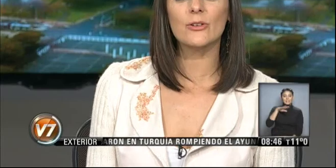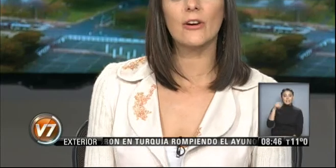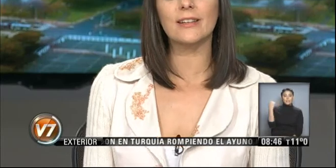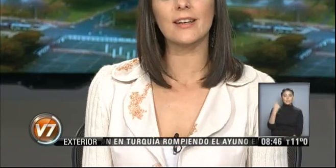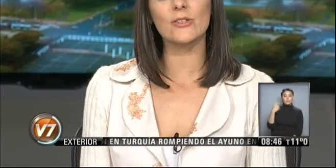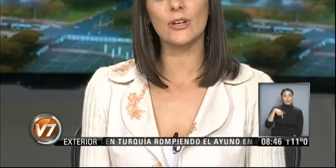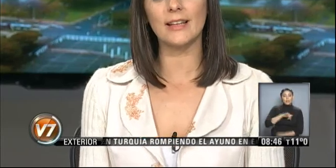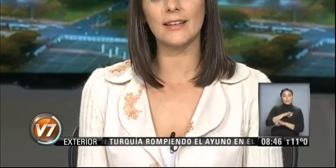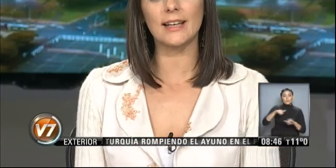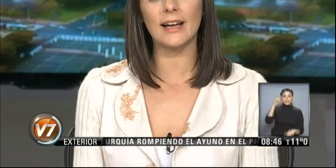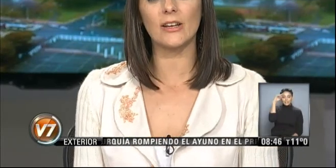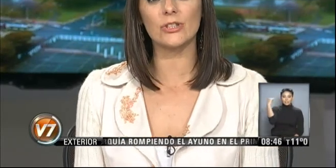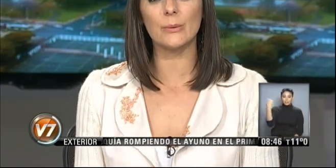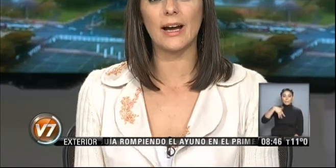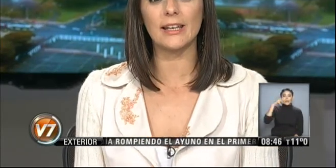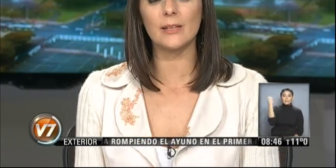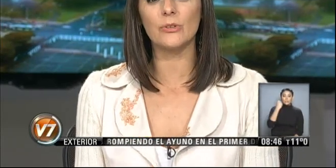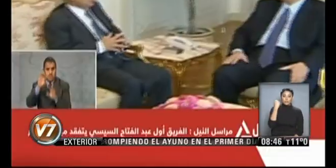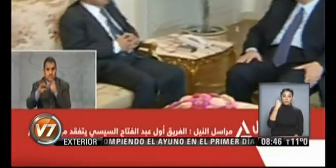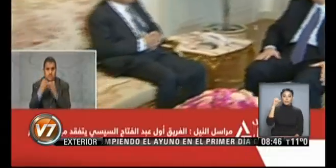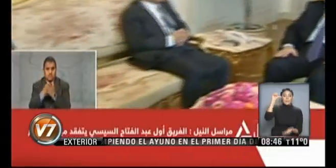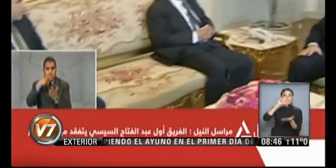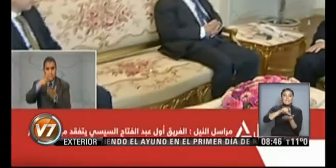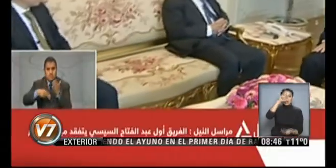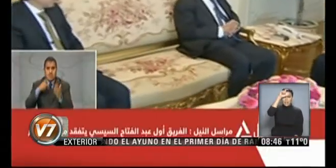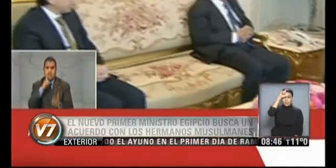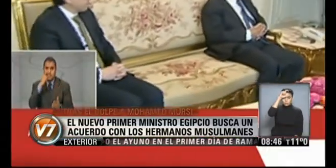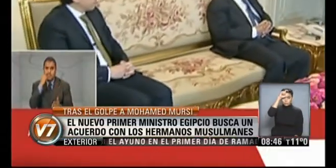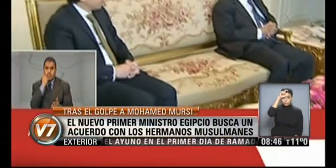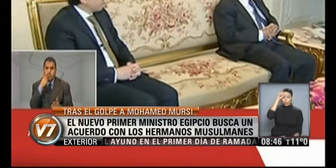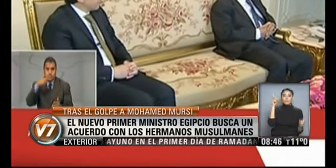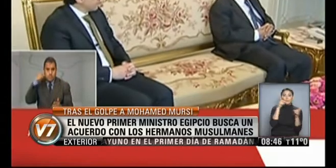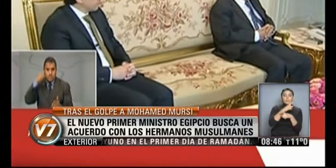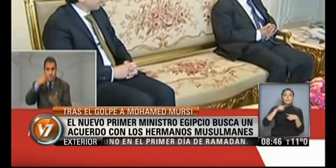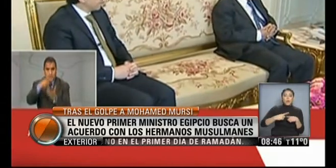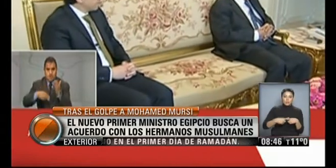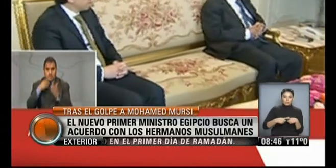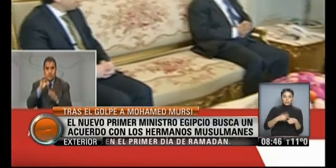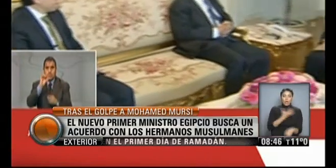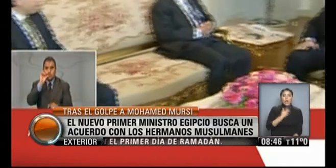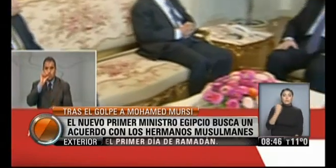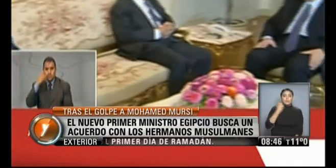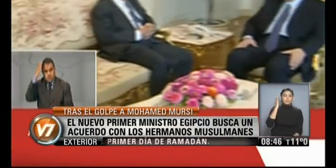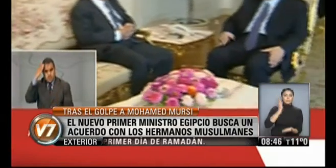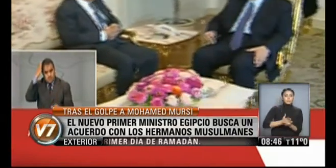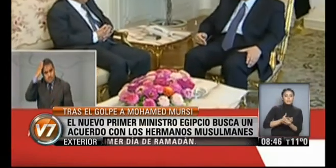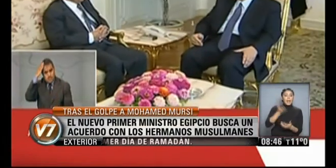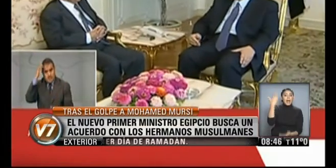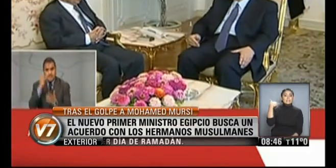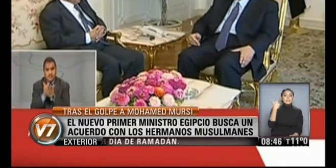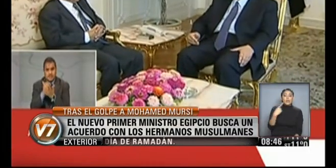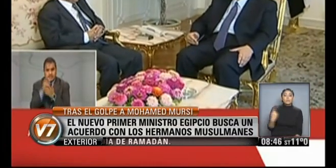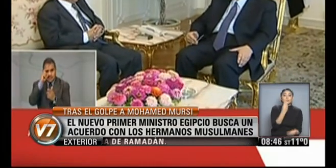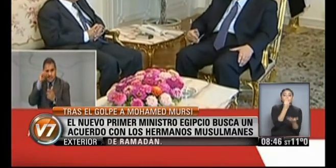la información ahora internacional destacada nos lleva a egipto la transición política las autoridades de facto de egipto nombraron ayer a un